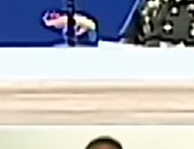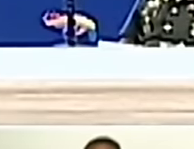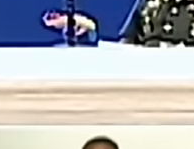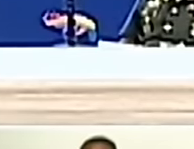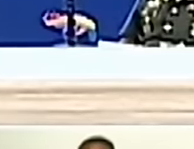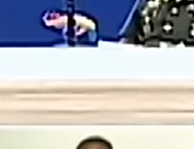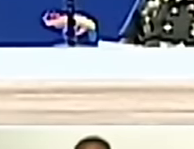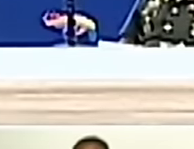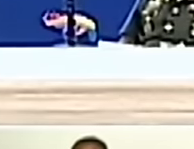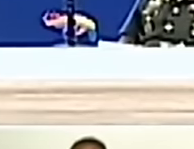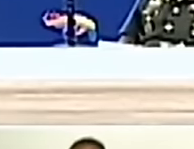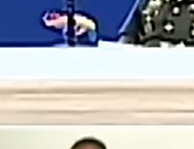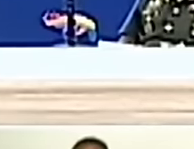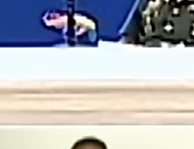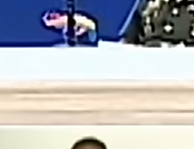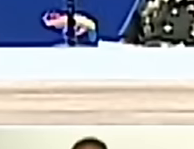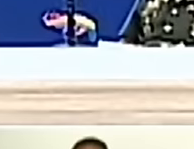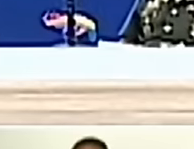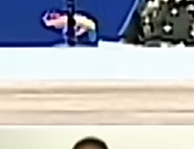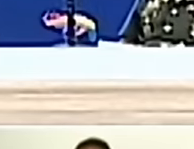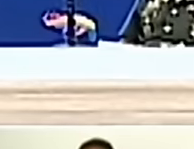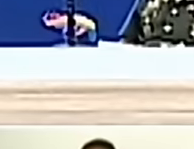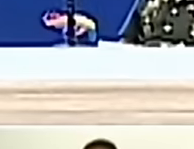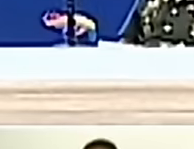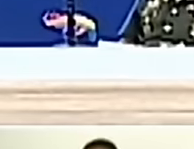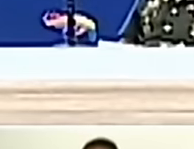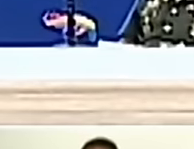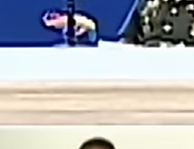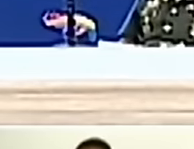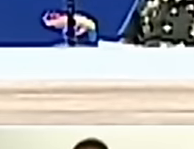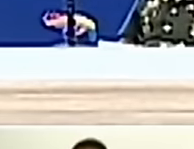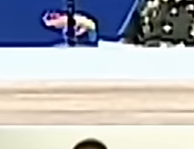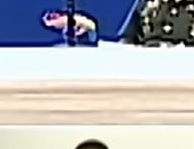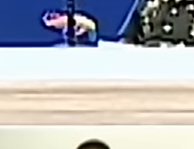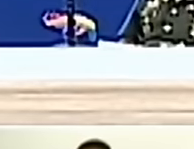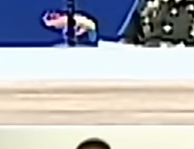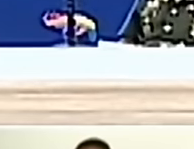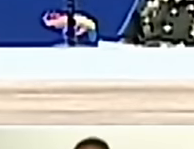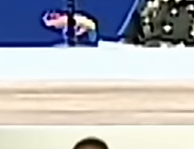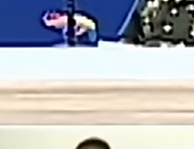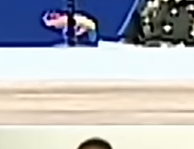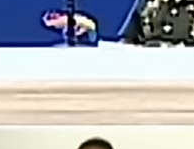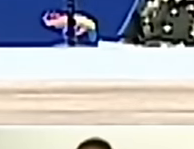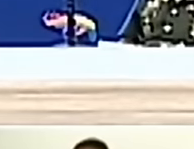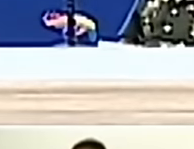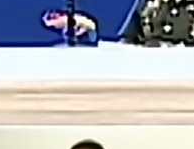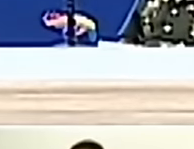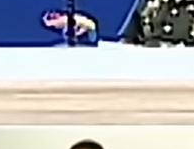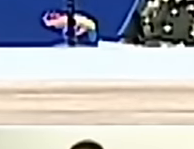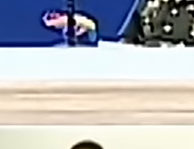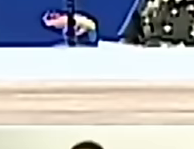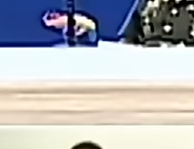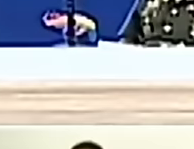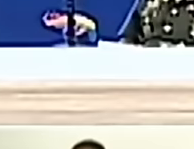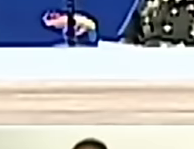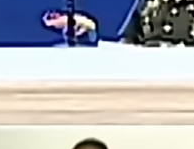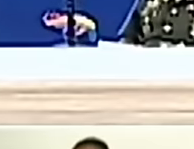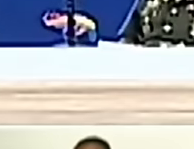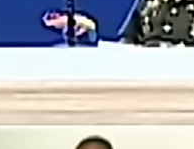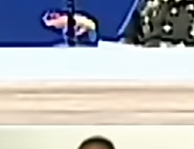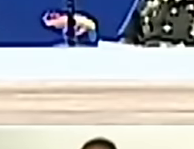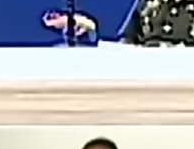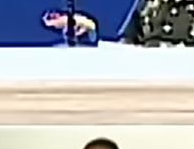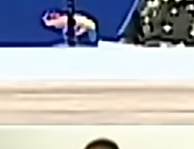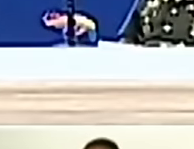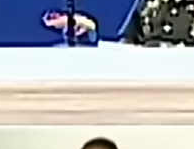del Norte sobre la frontera entre Venezuela y la Guayana Británica. Para resolver. Y después se habla